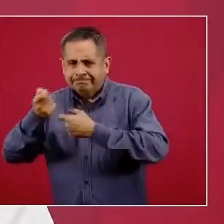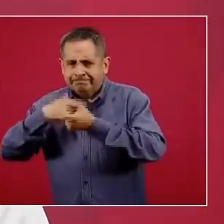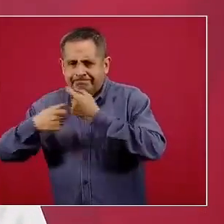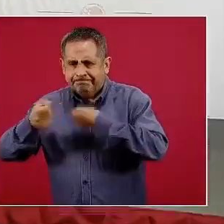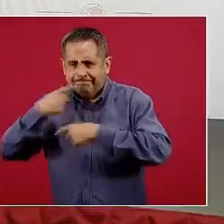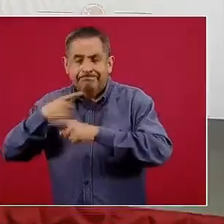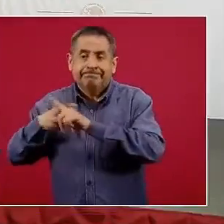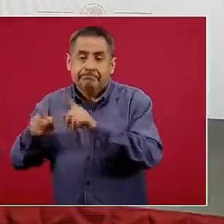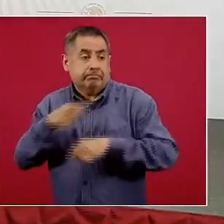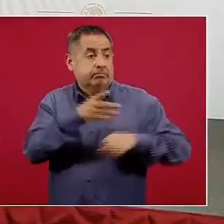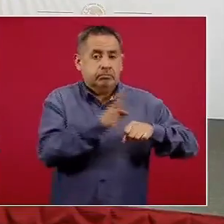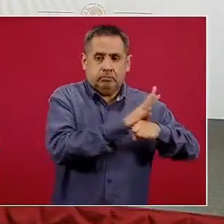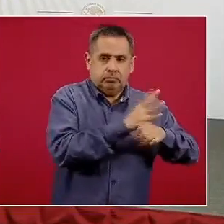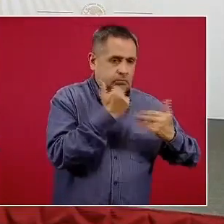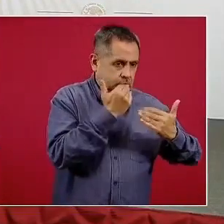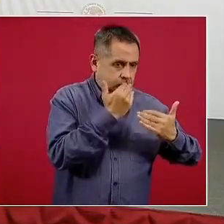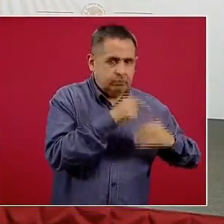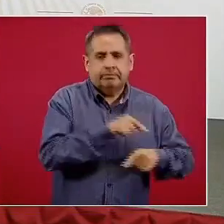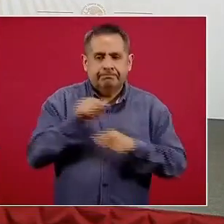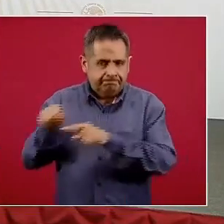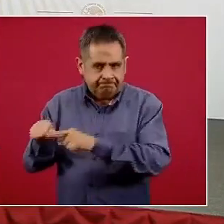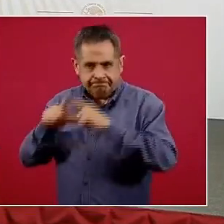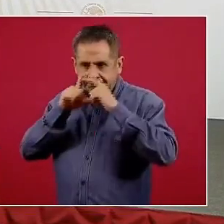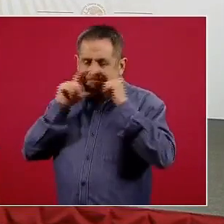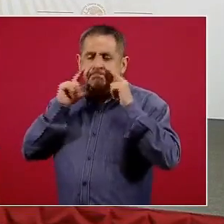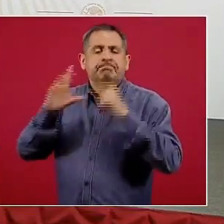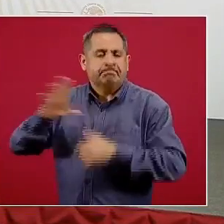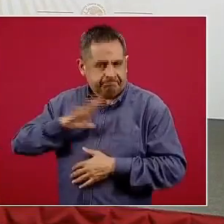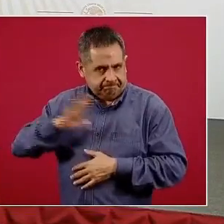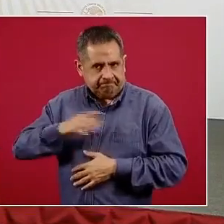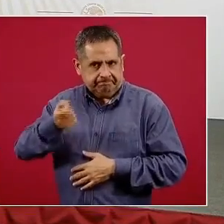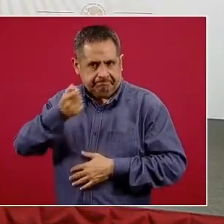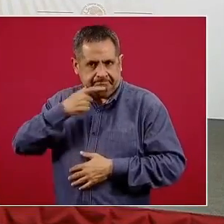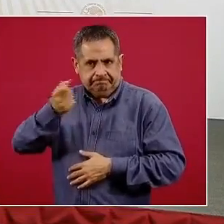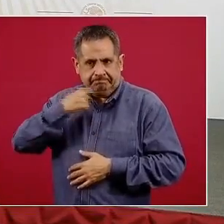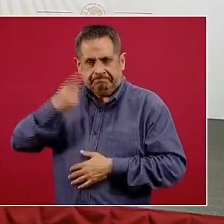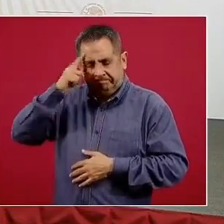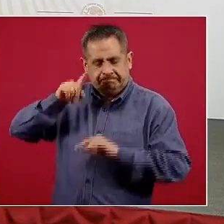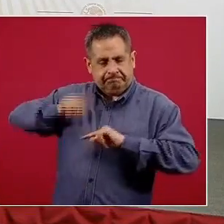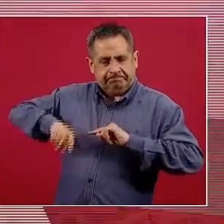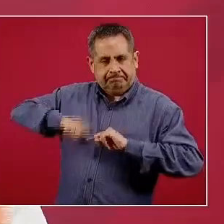a diferencia de COVID, para la influenza sí existe un tratamiento antiviral,